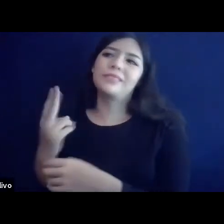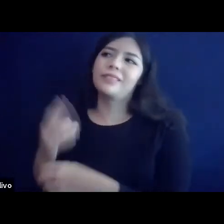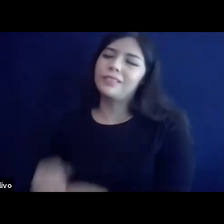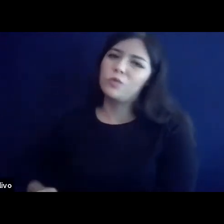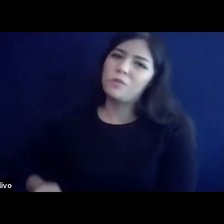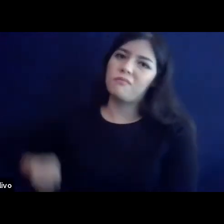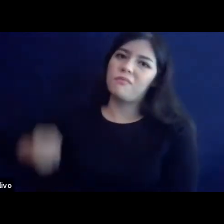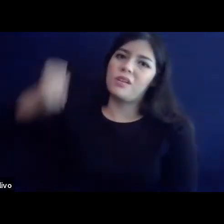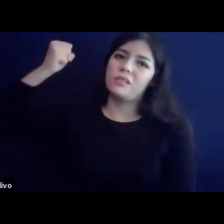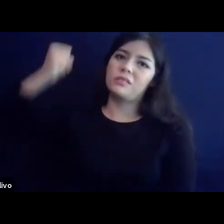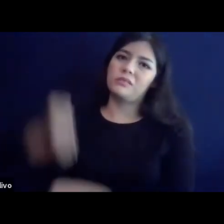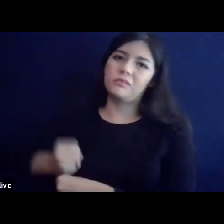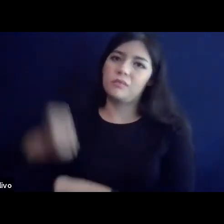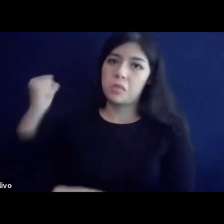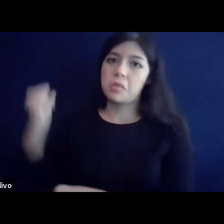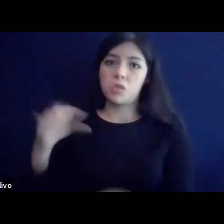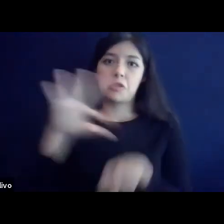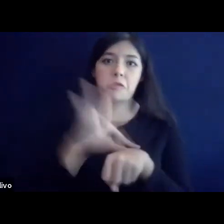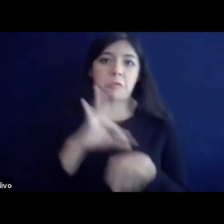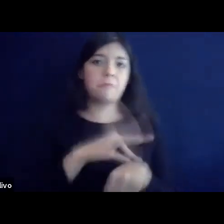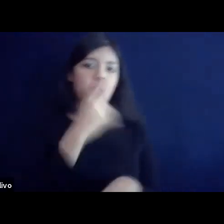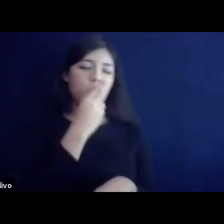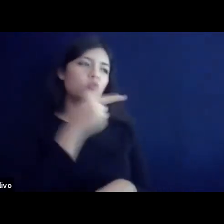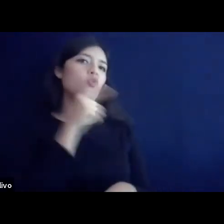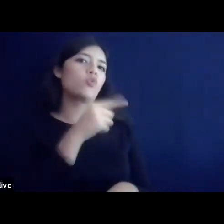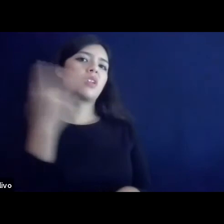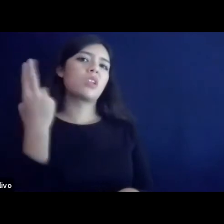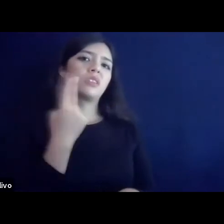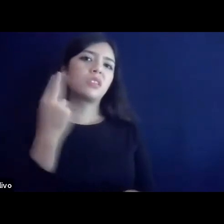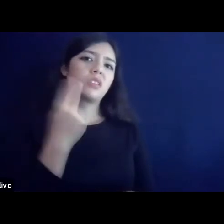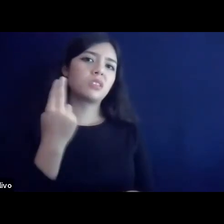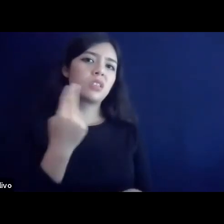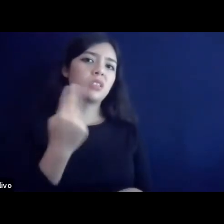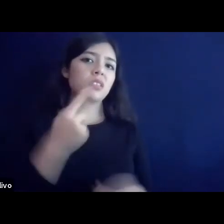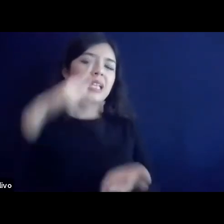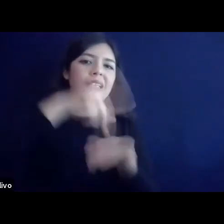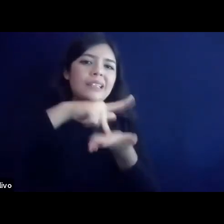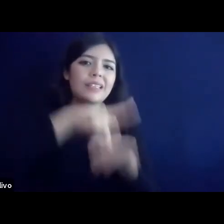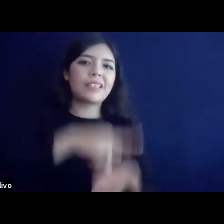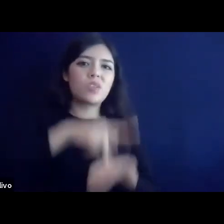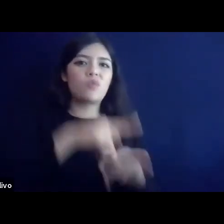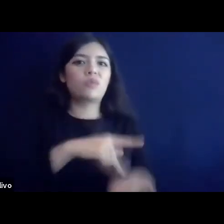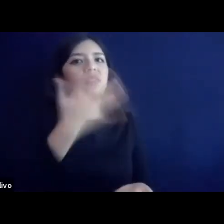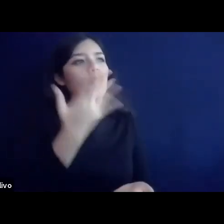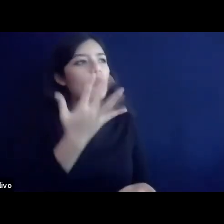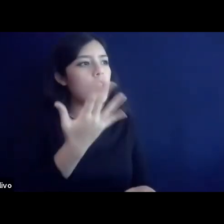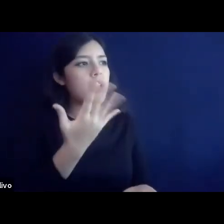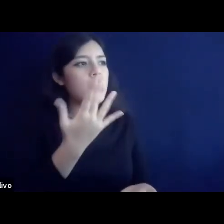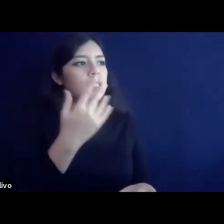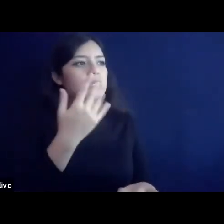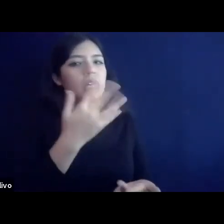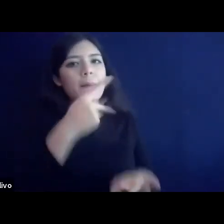Peso 55 kilos, y mido 1.70, hazle como quieras,